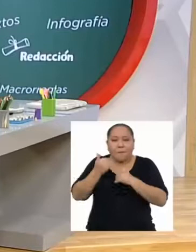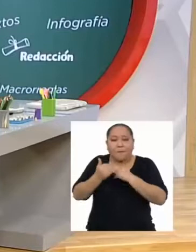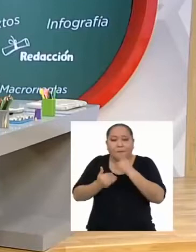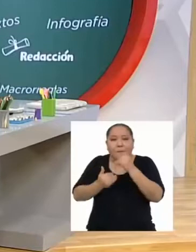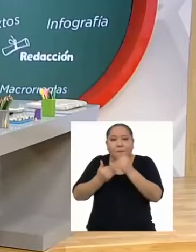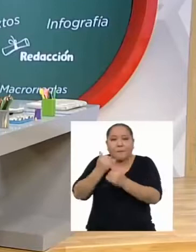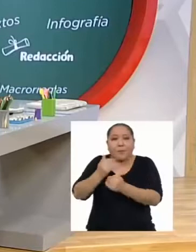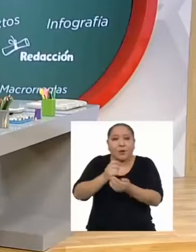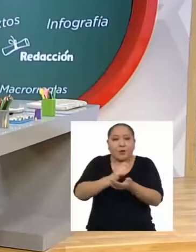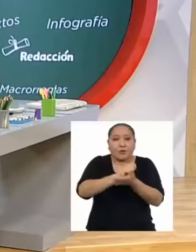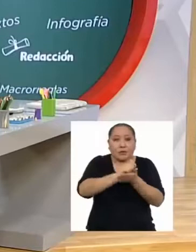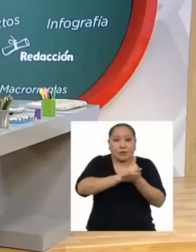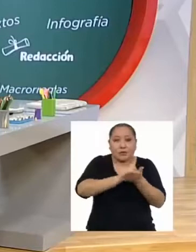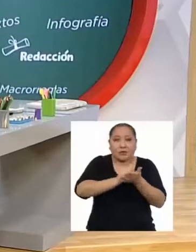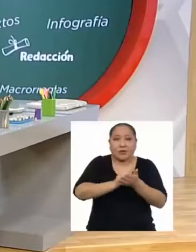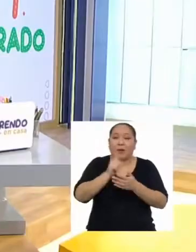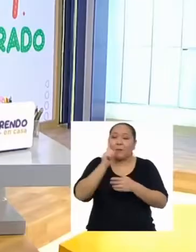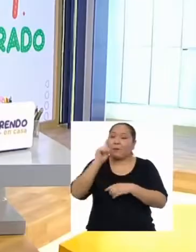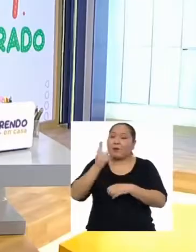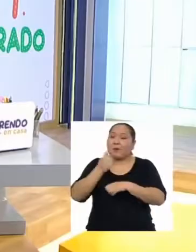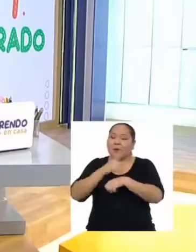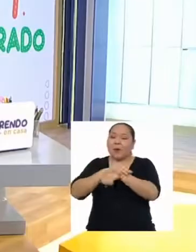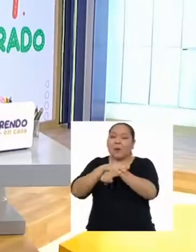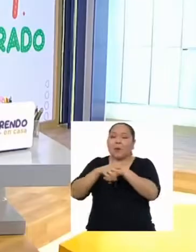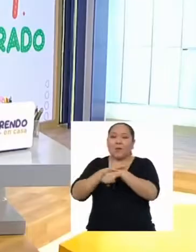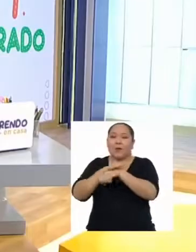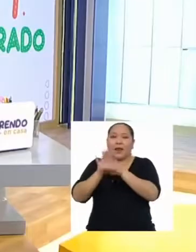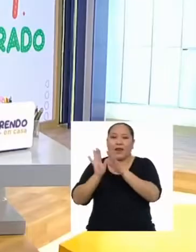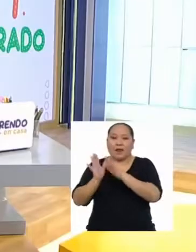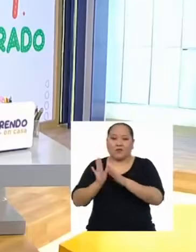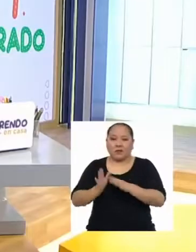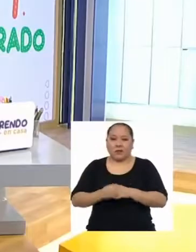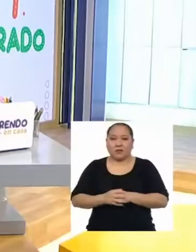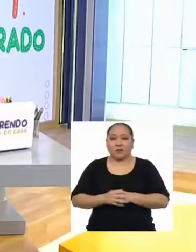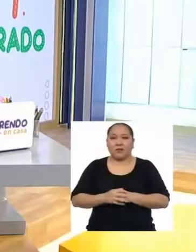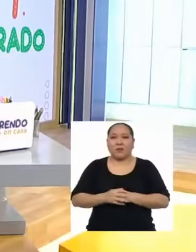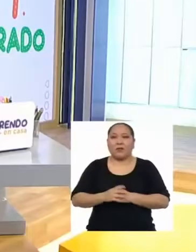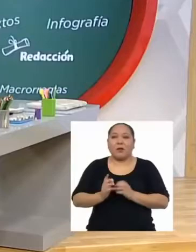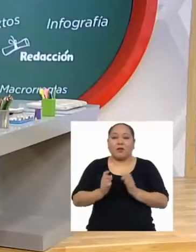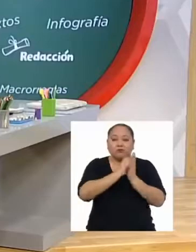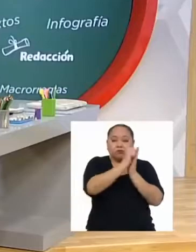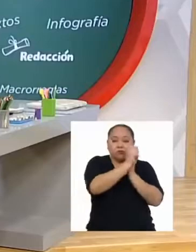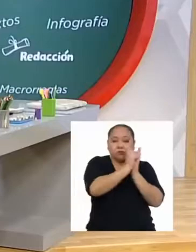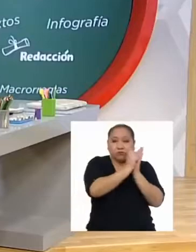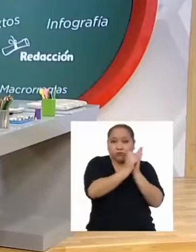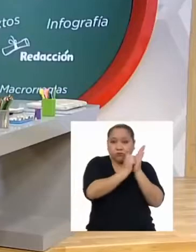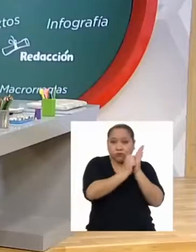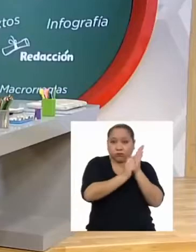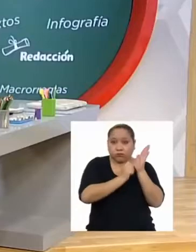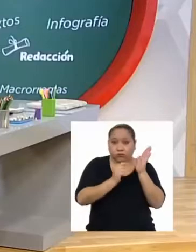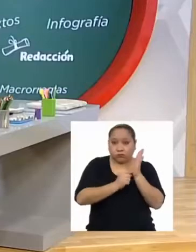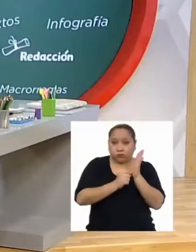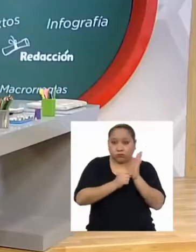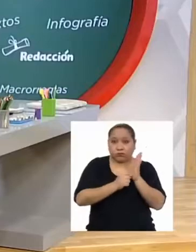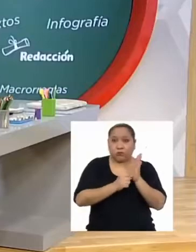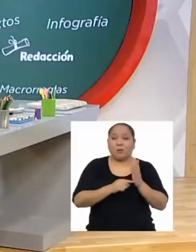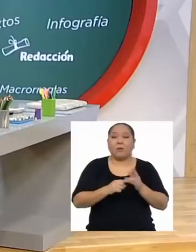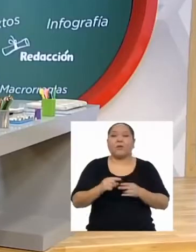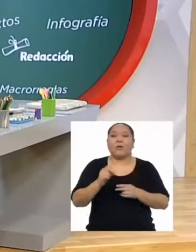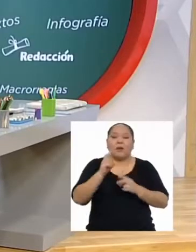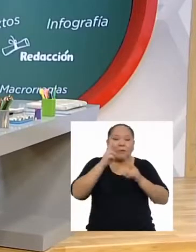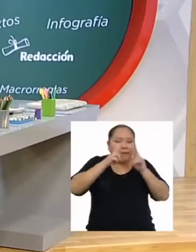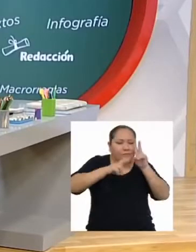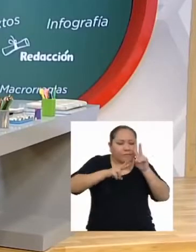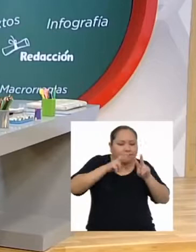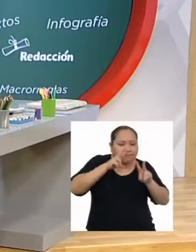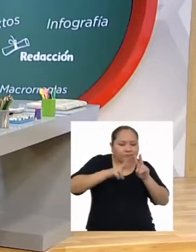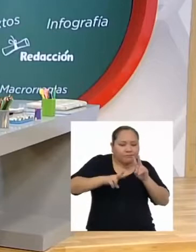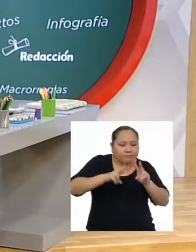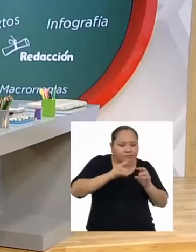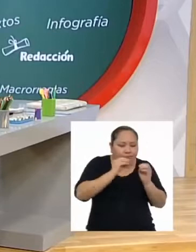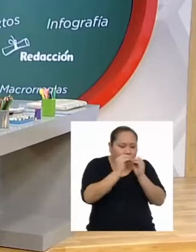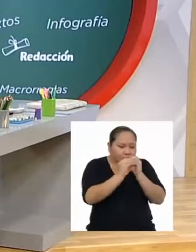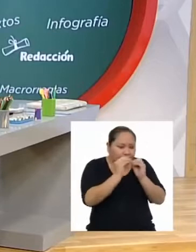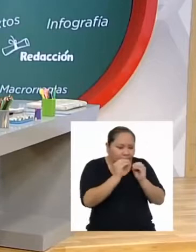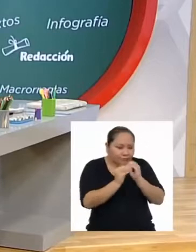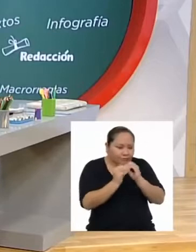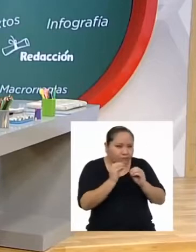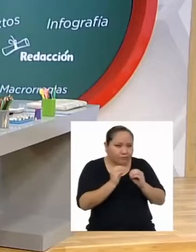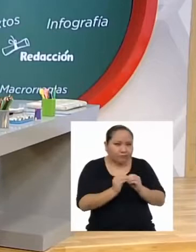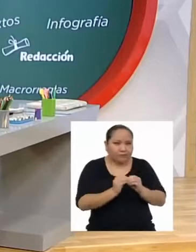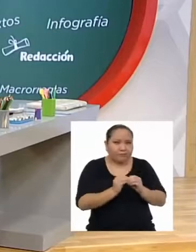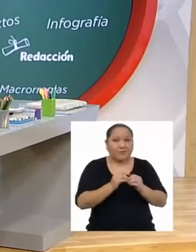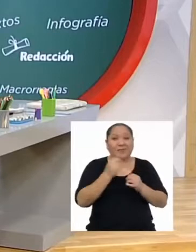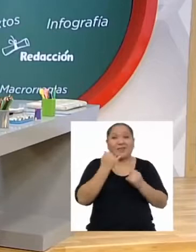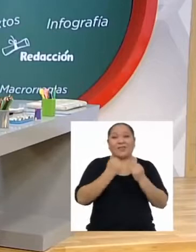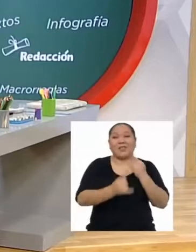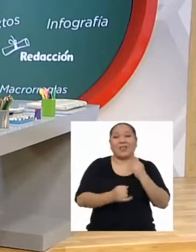La planificación, la textualización, la revisión y edición y